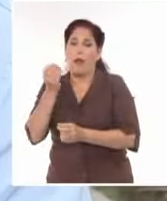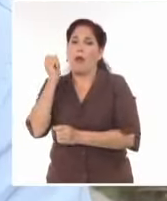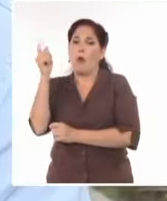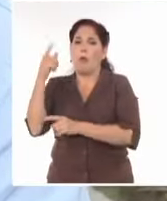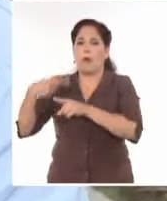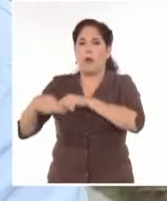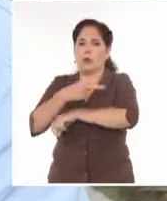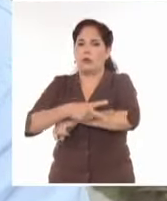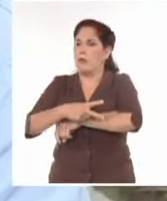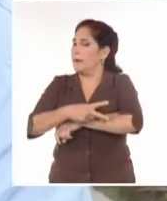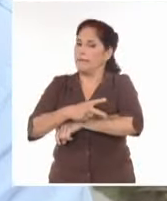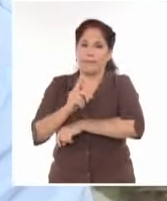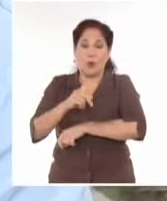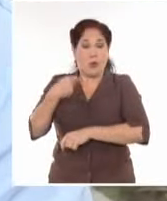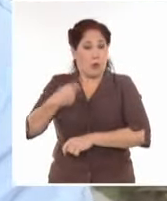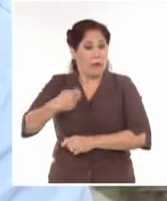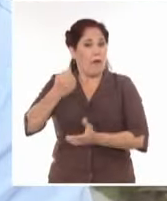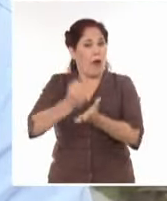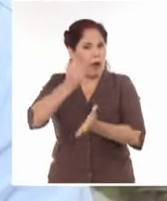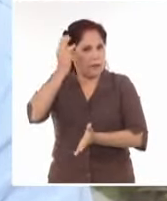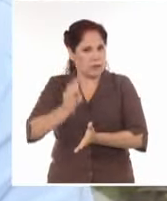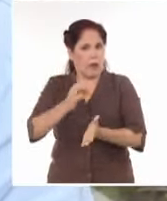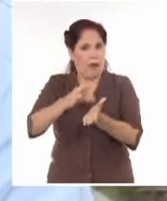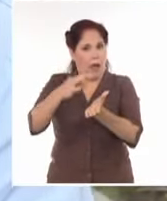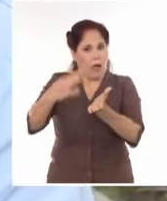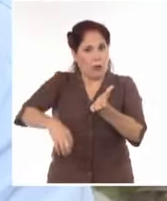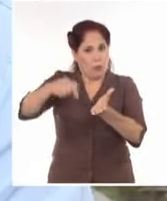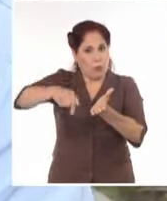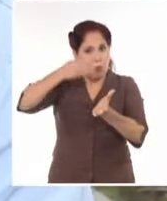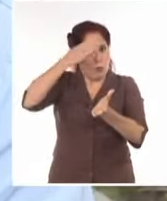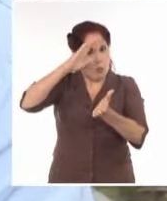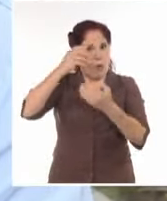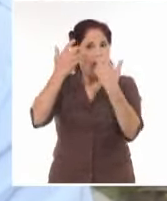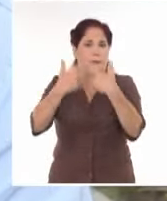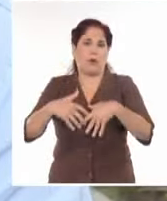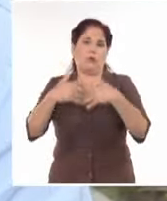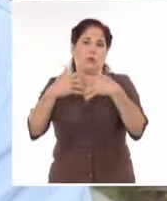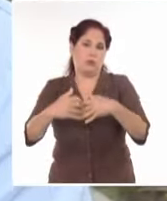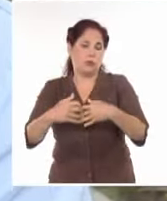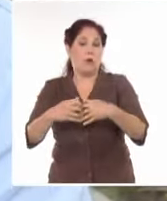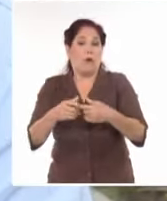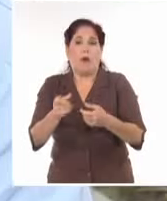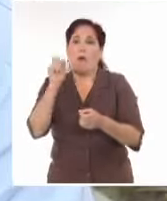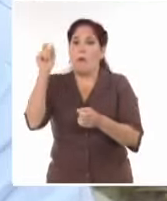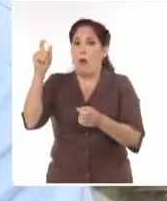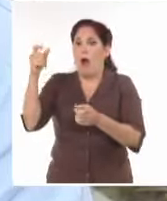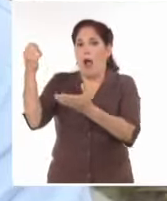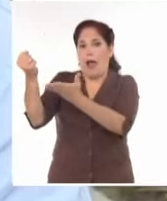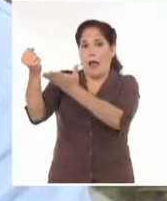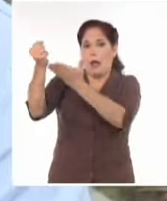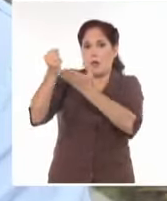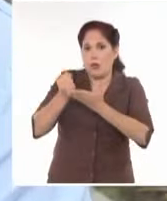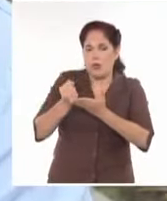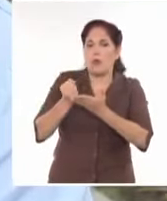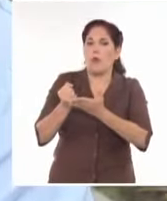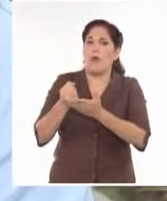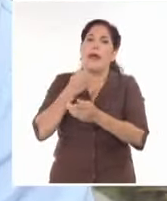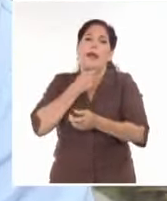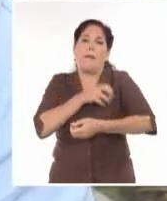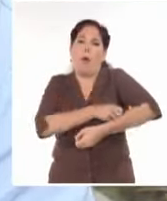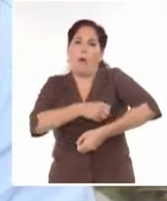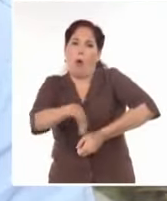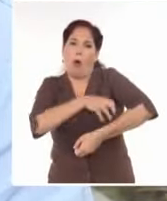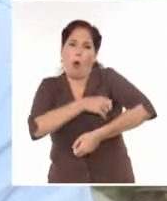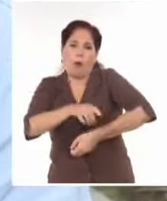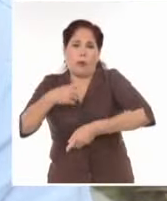de la gran infraestructura que tiene el programa arrocero en Cuba, cómo entonces buscar inversionistas extranjeros que aseguren los insumos que lleva la producción